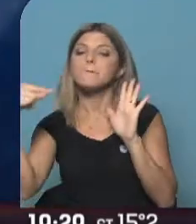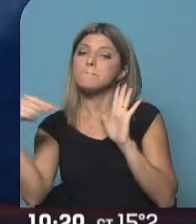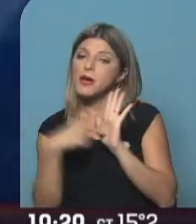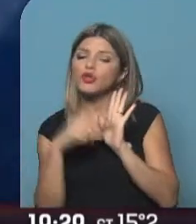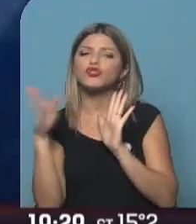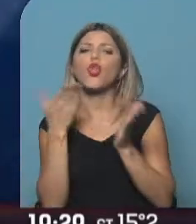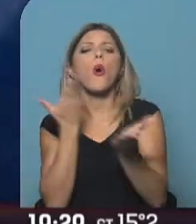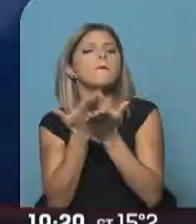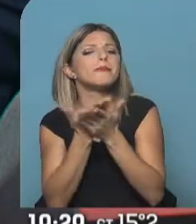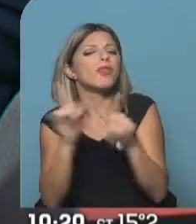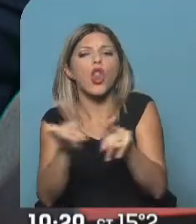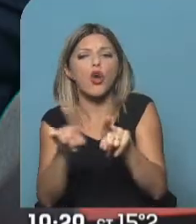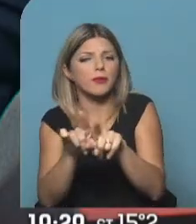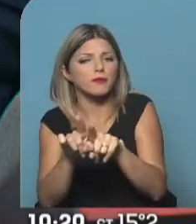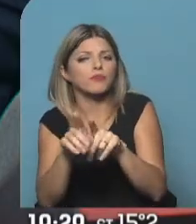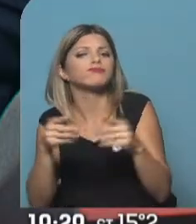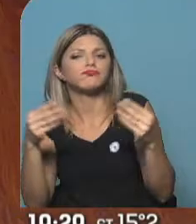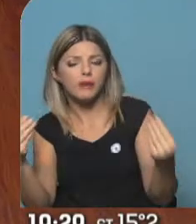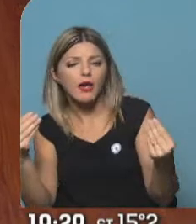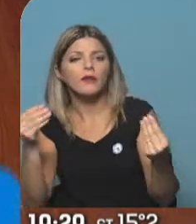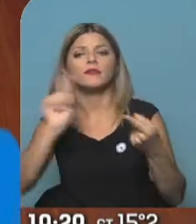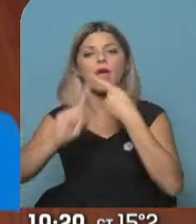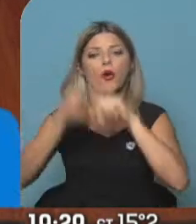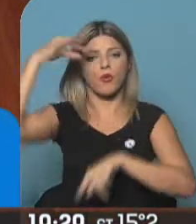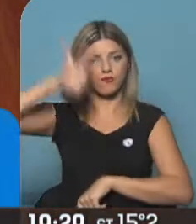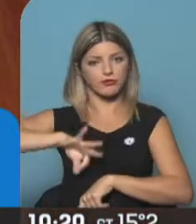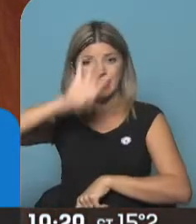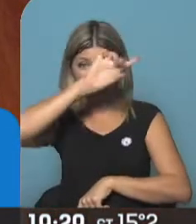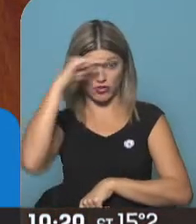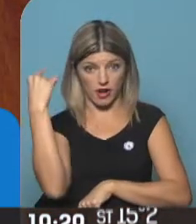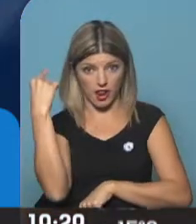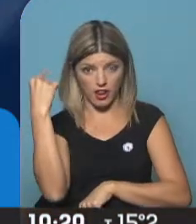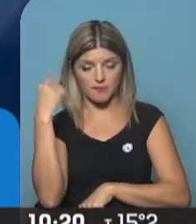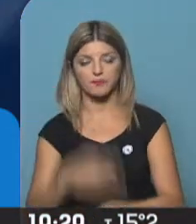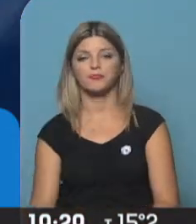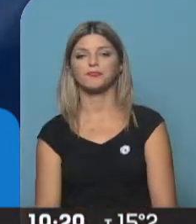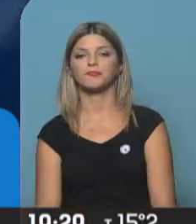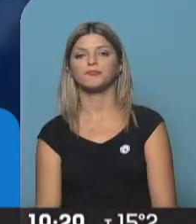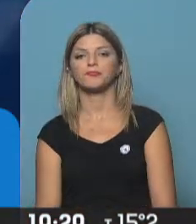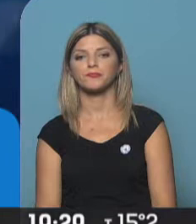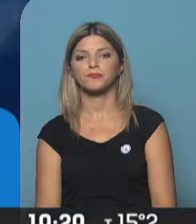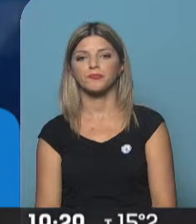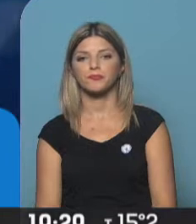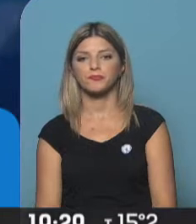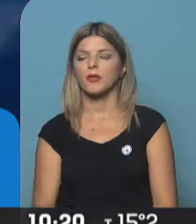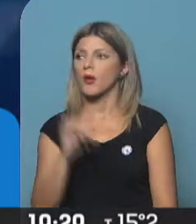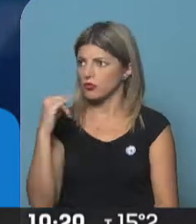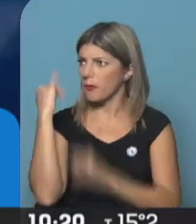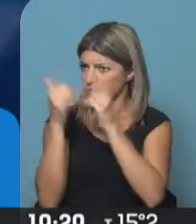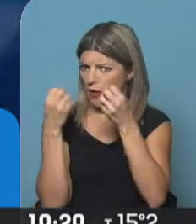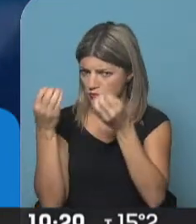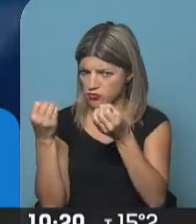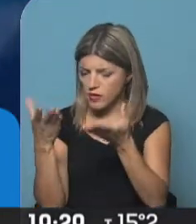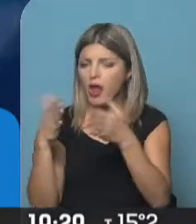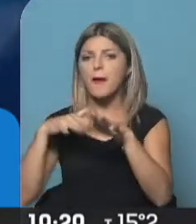en común paritarias nacionales cuál es la respuesta del ministerio de educación bueno la verdad es que como bien decía la marcha ha sido multitudinaria